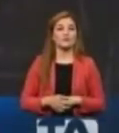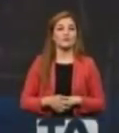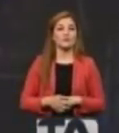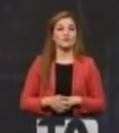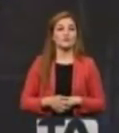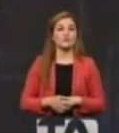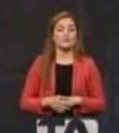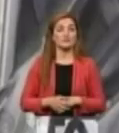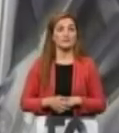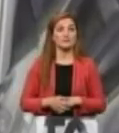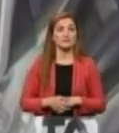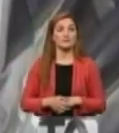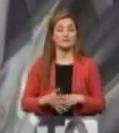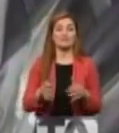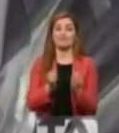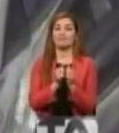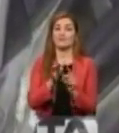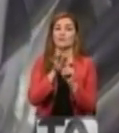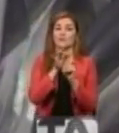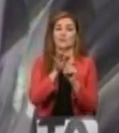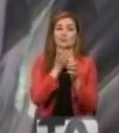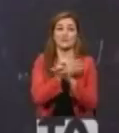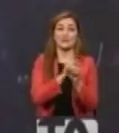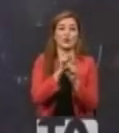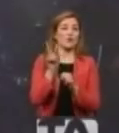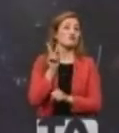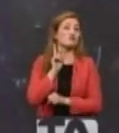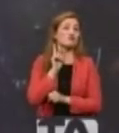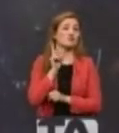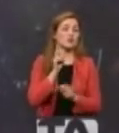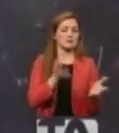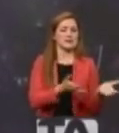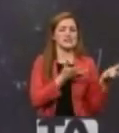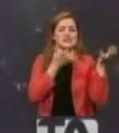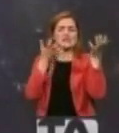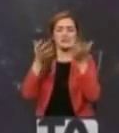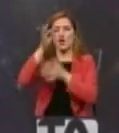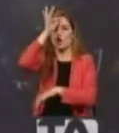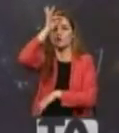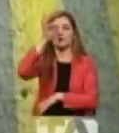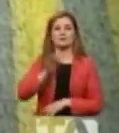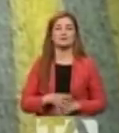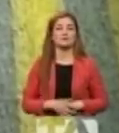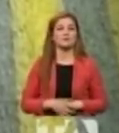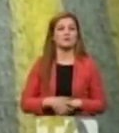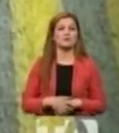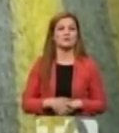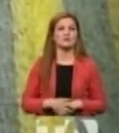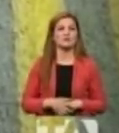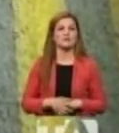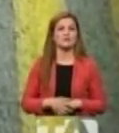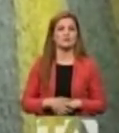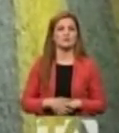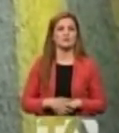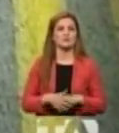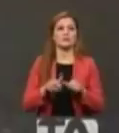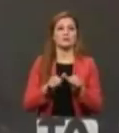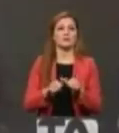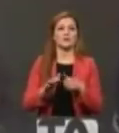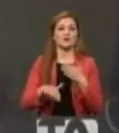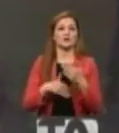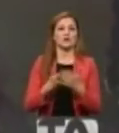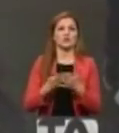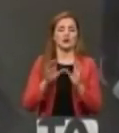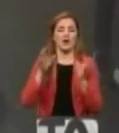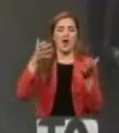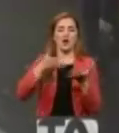de extricación se utilizó para rescatar a una de las víctimas, quien fue trasladado hasta una casa asistencial, mientras que en la vía permanecían desperdigados